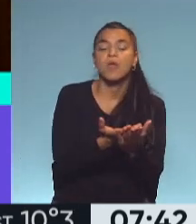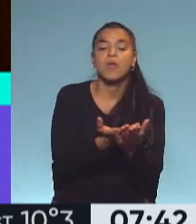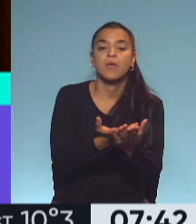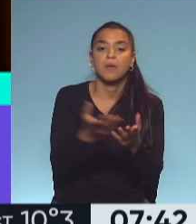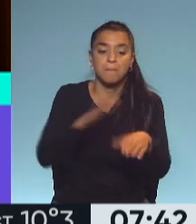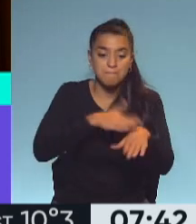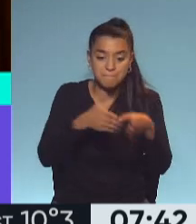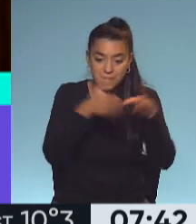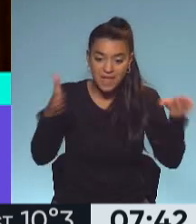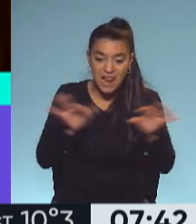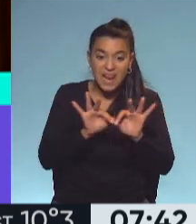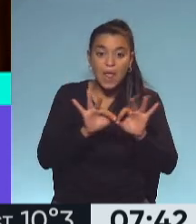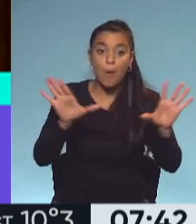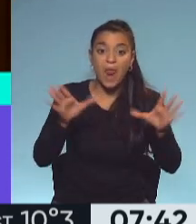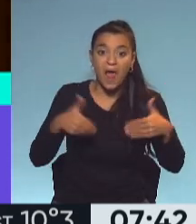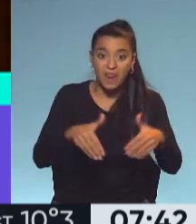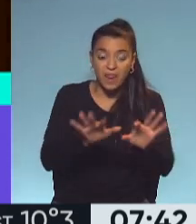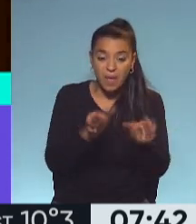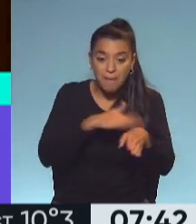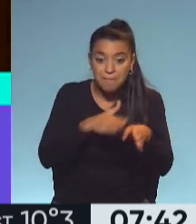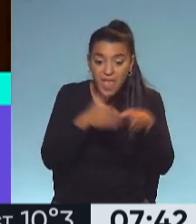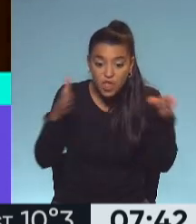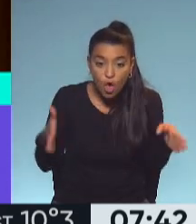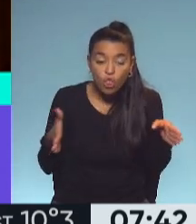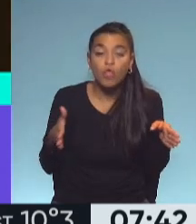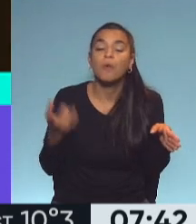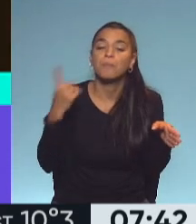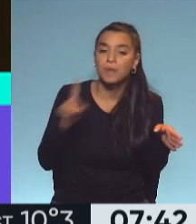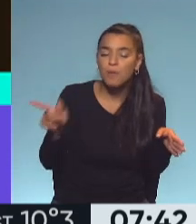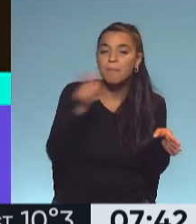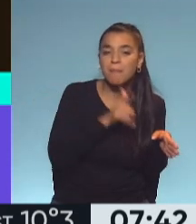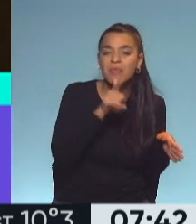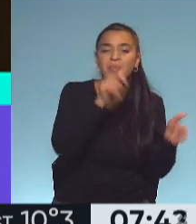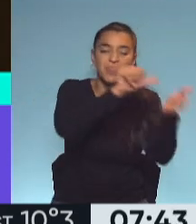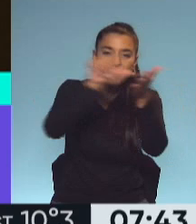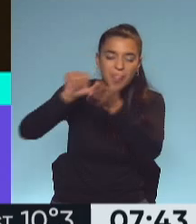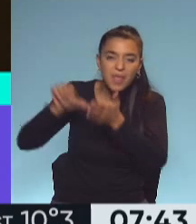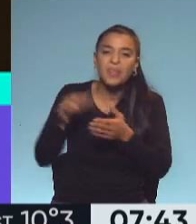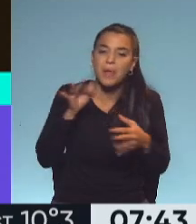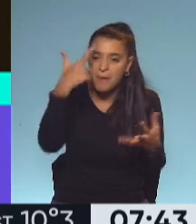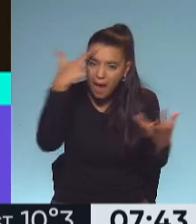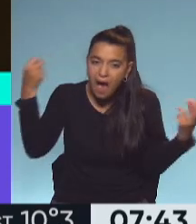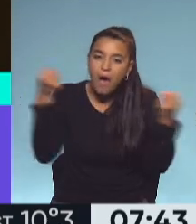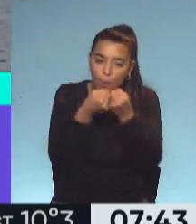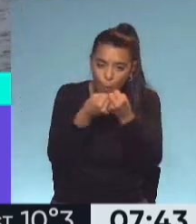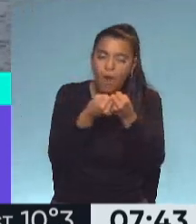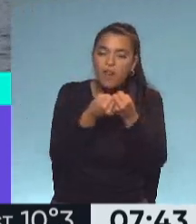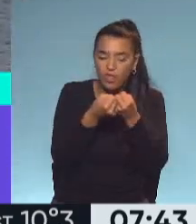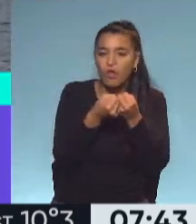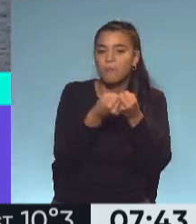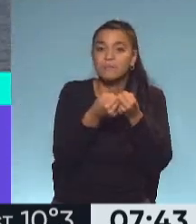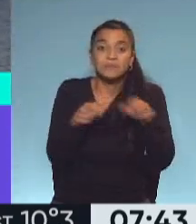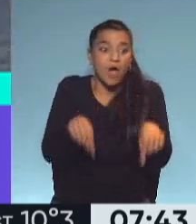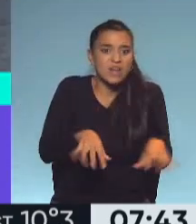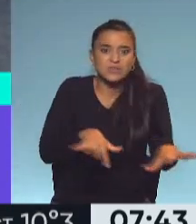un periodo, pero me parece que tendríamos que los países deberían ponerse de acuerdo para dada la situación